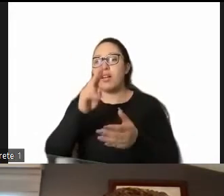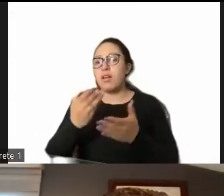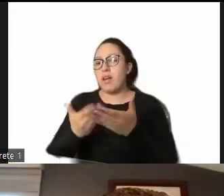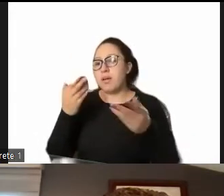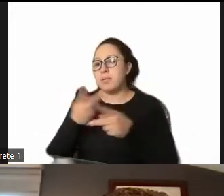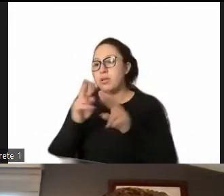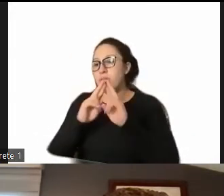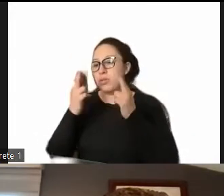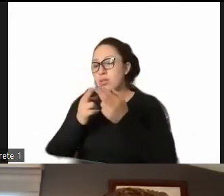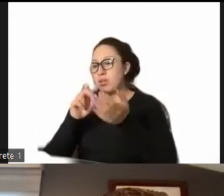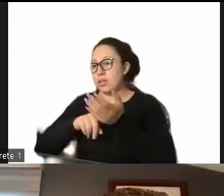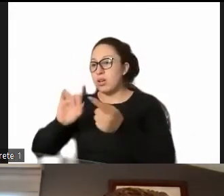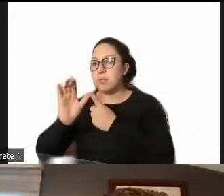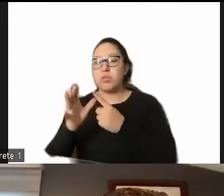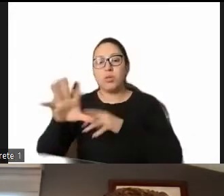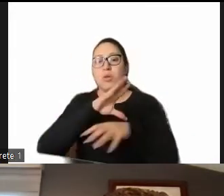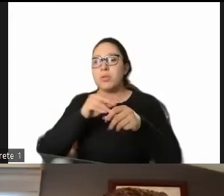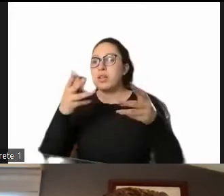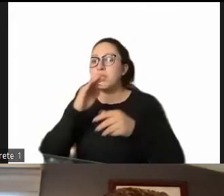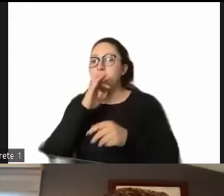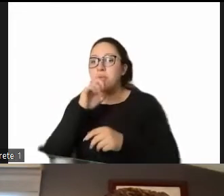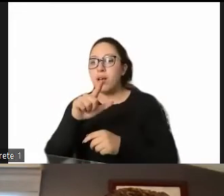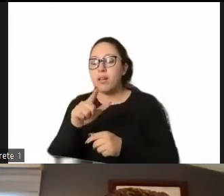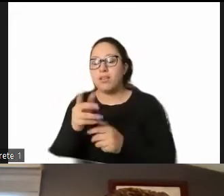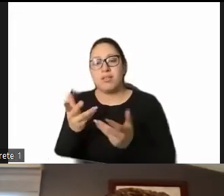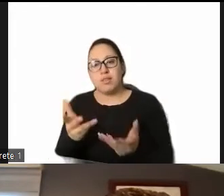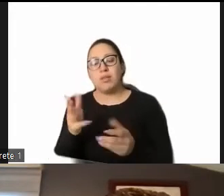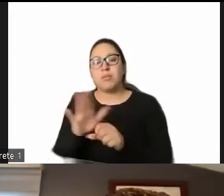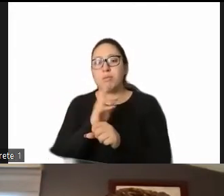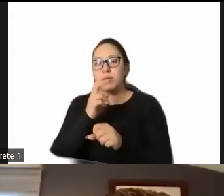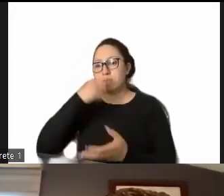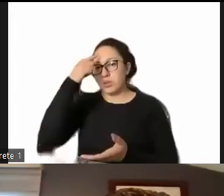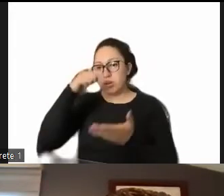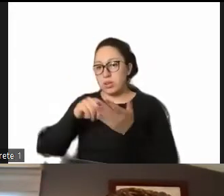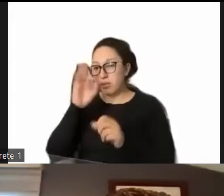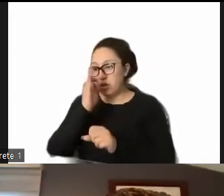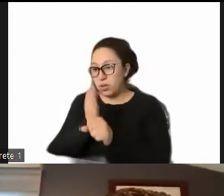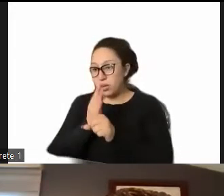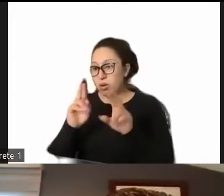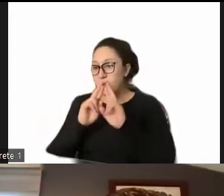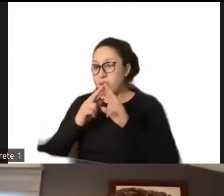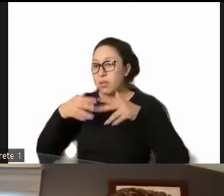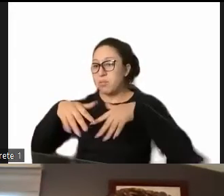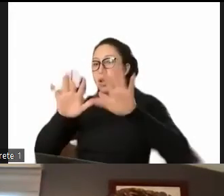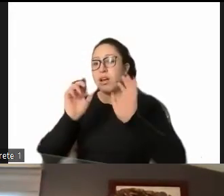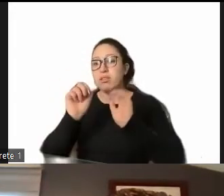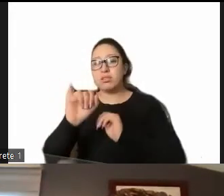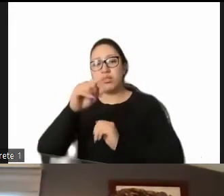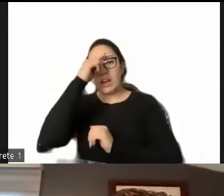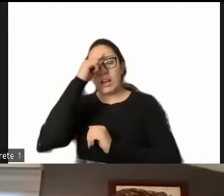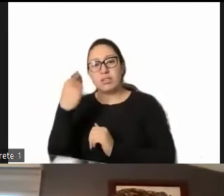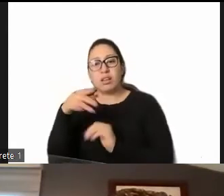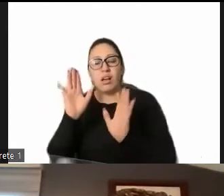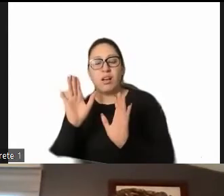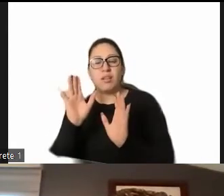muy adecuadas, y creo que podríamos estar ensuciando el procedimiento de la comisión que va avanzando y va avanzando